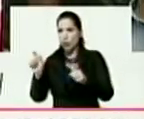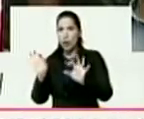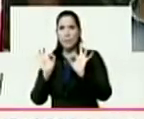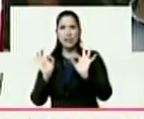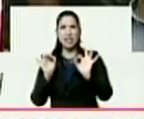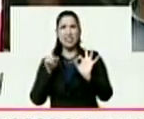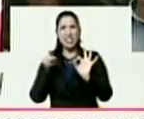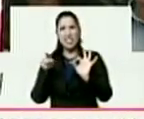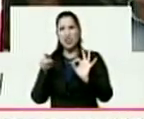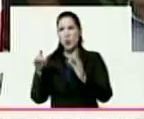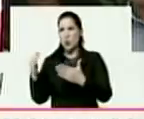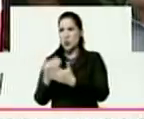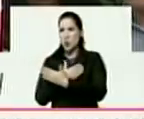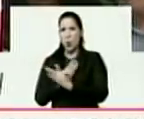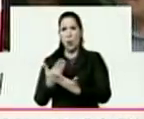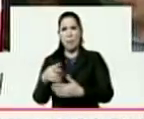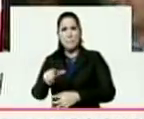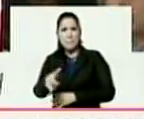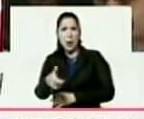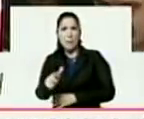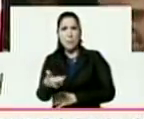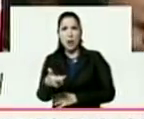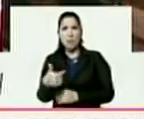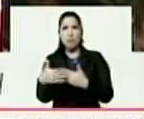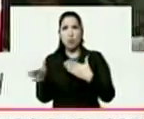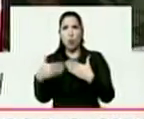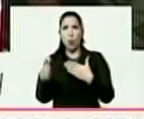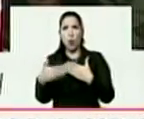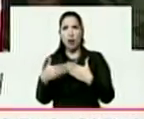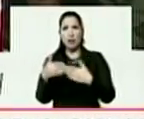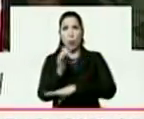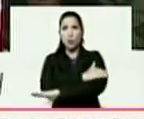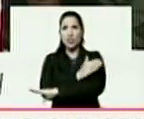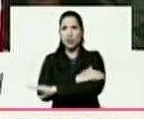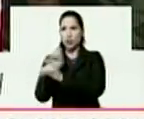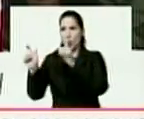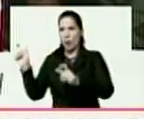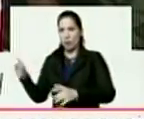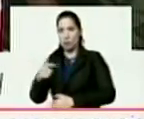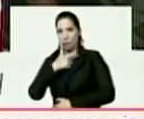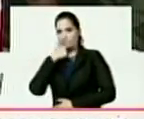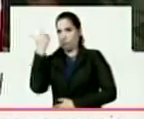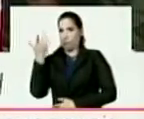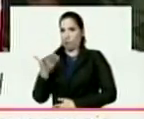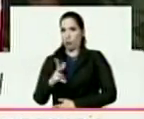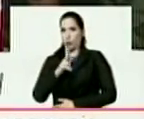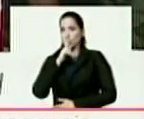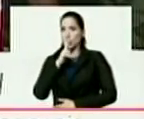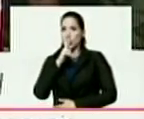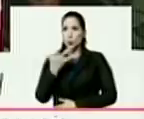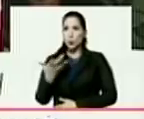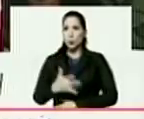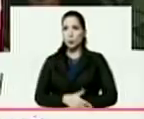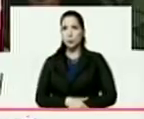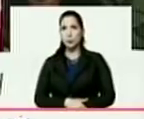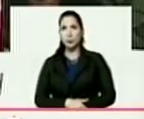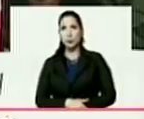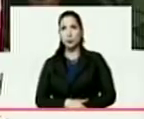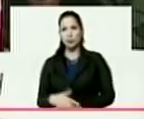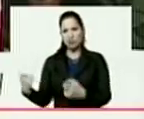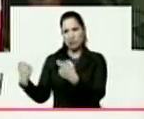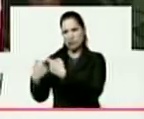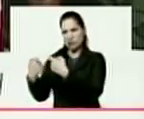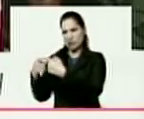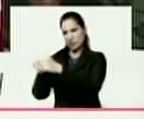roban hasta las manillas de las puertas qué pena qué vergüenza y se pelean entre